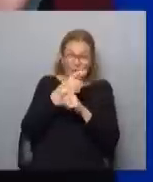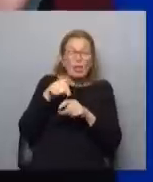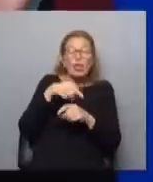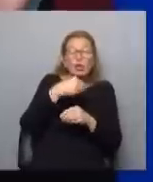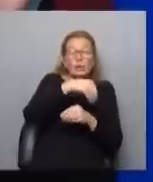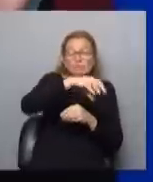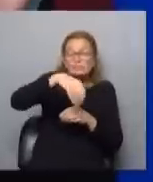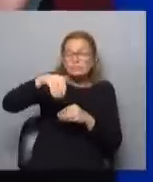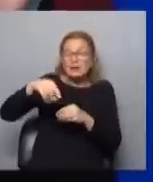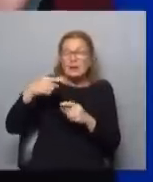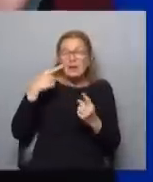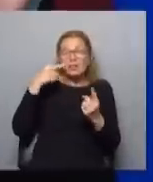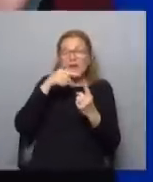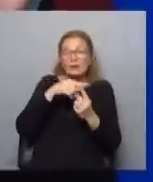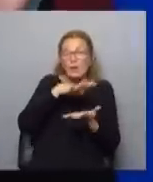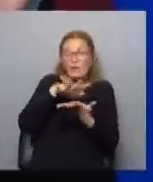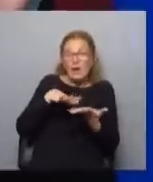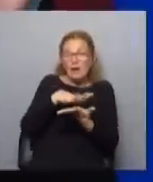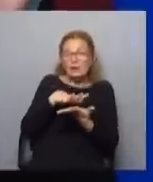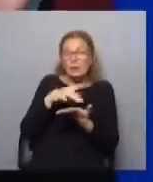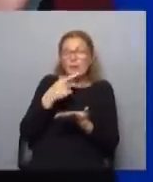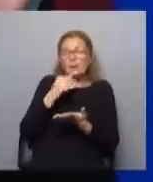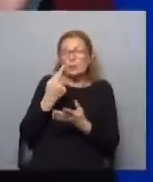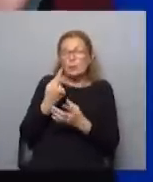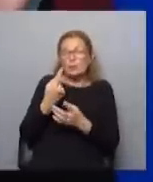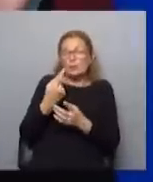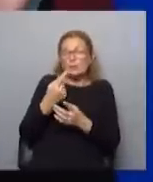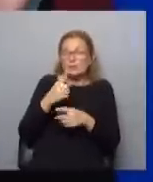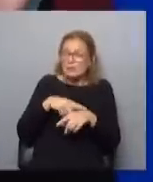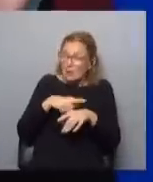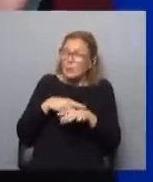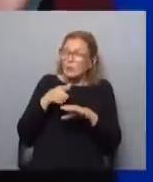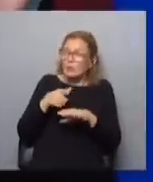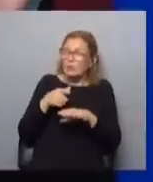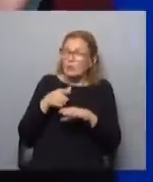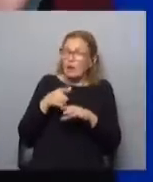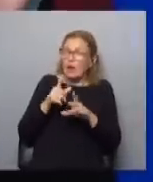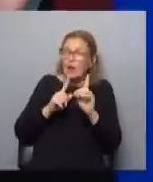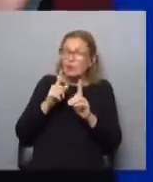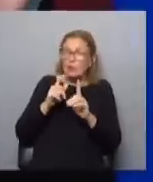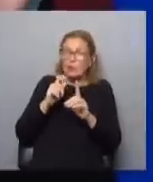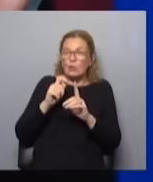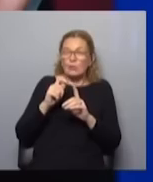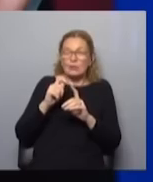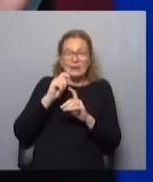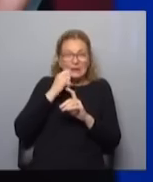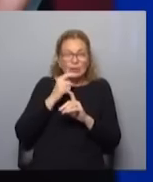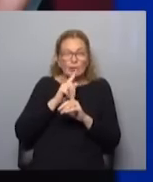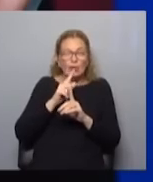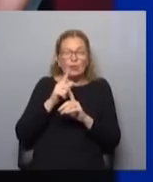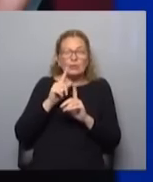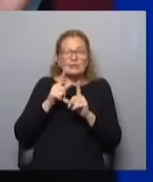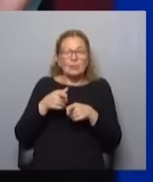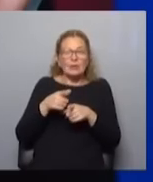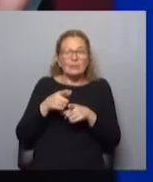pudiera ir directamente al barrio eso durante un tiempo fue un golpe lindo no solo de efecto sino